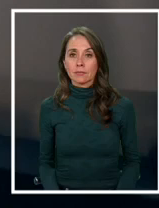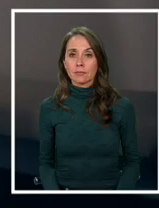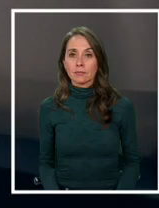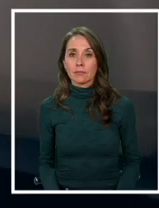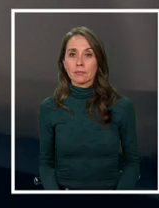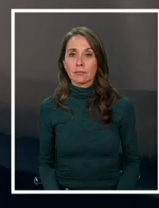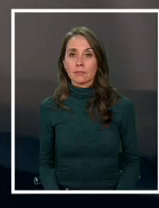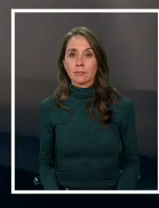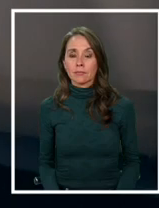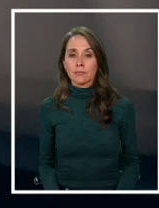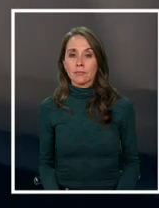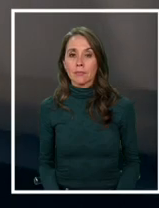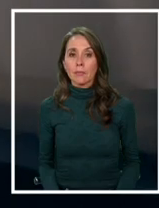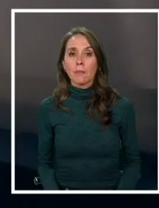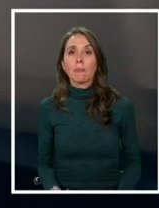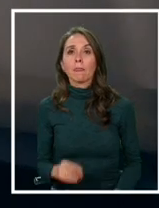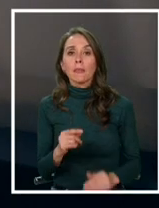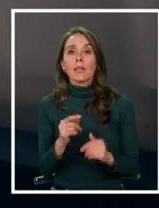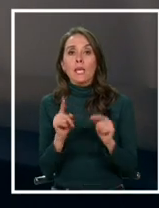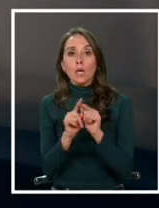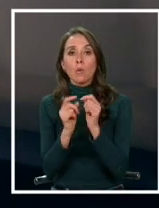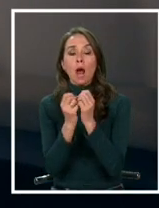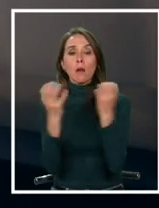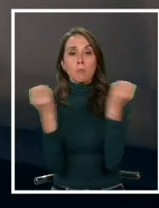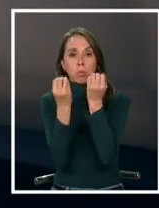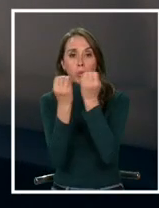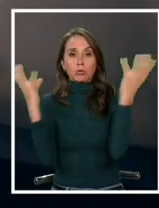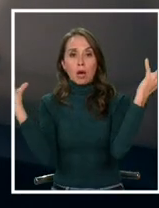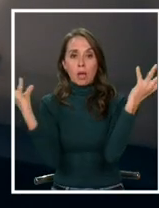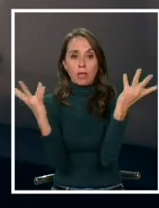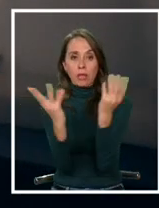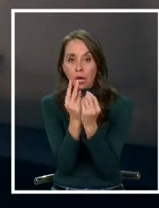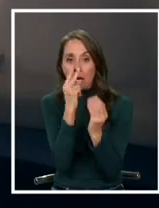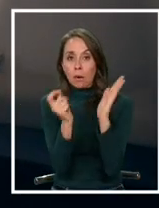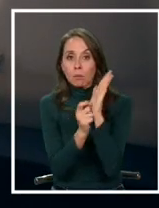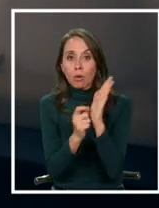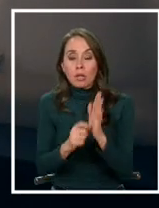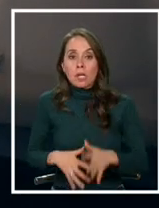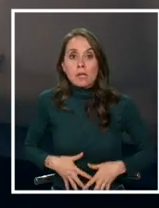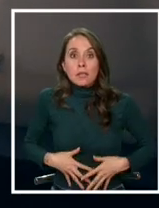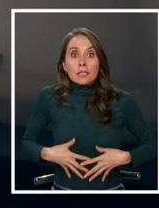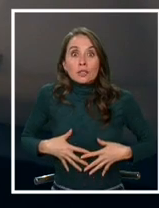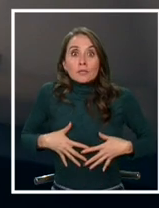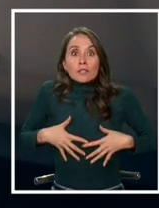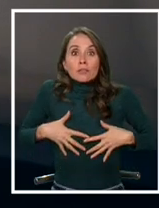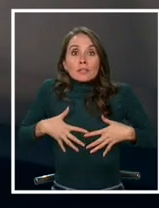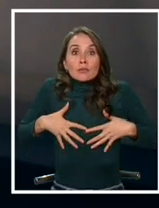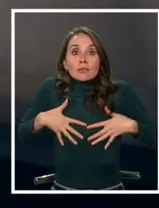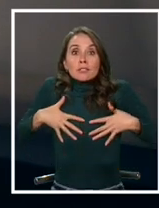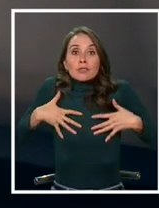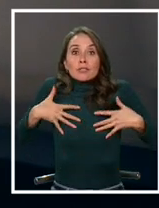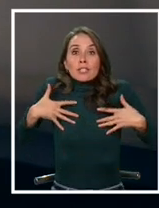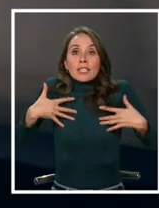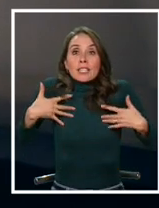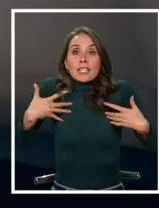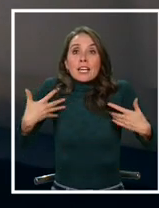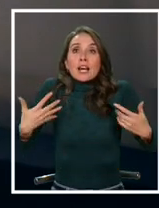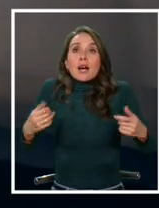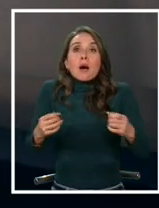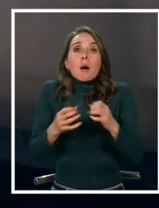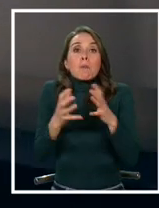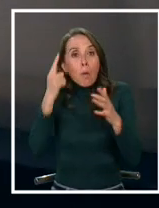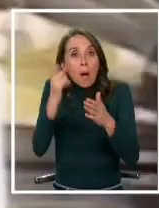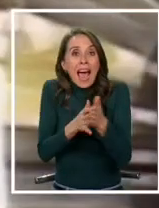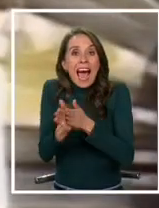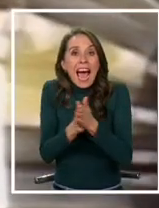elegante Y a medida que iba avanzando y que amos viendo los puntajes cada vez como que la efervescencia subía y subía y subía y y había mucha